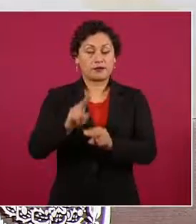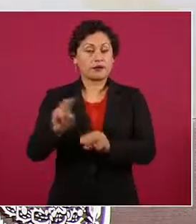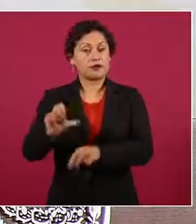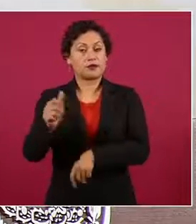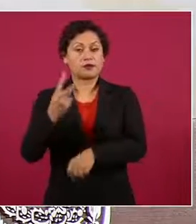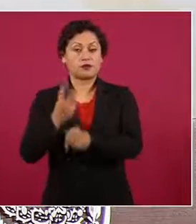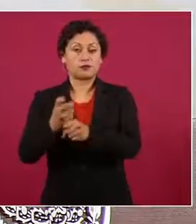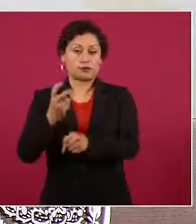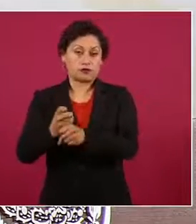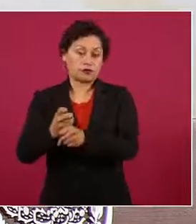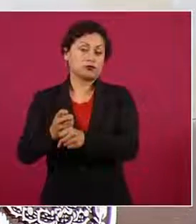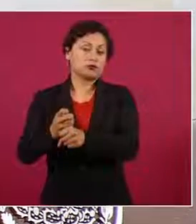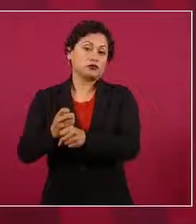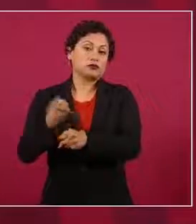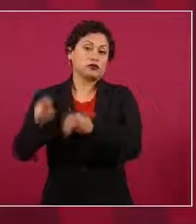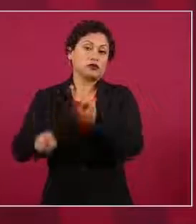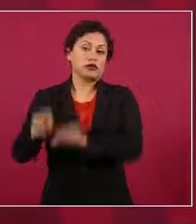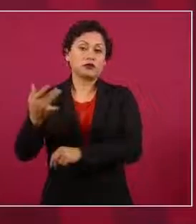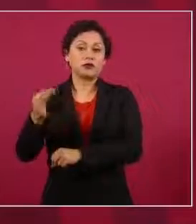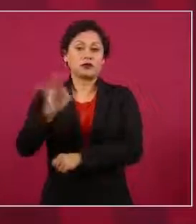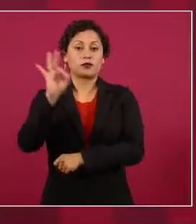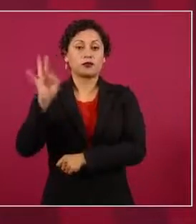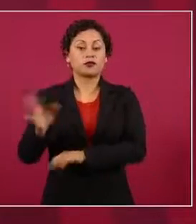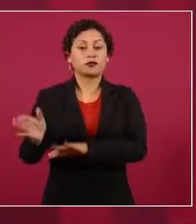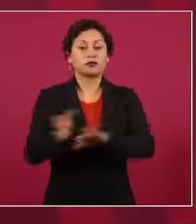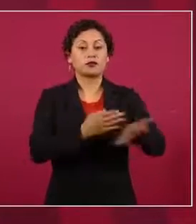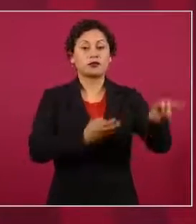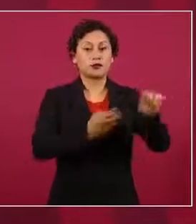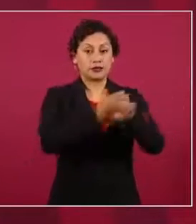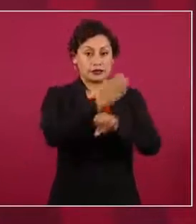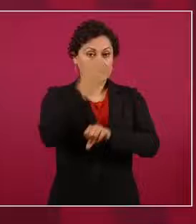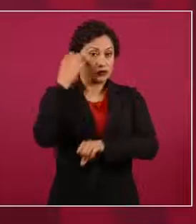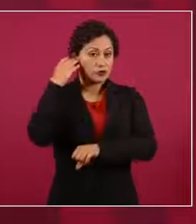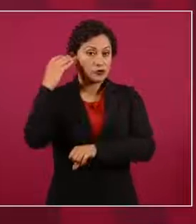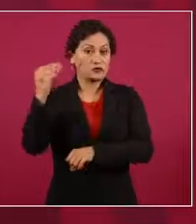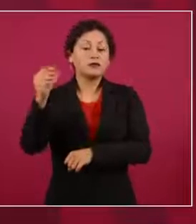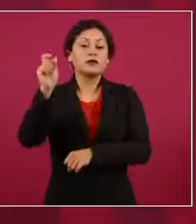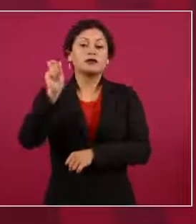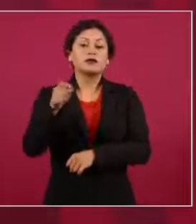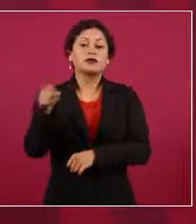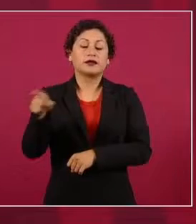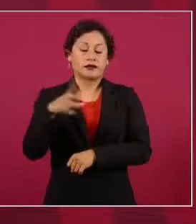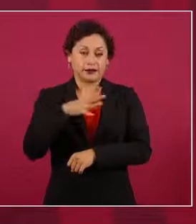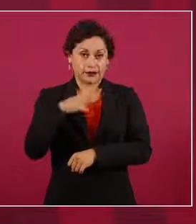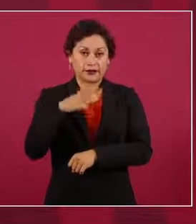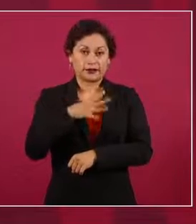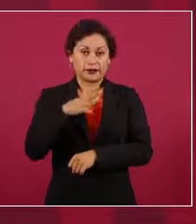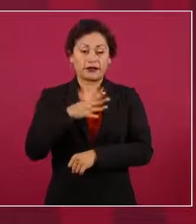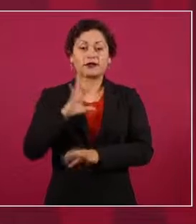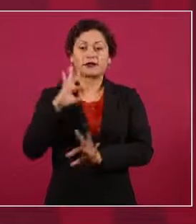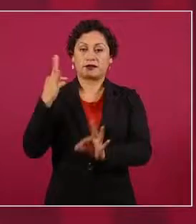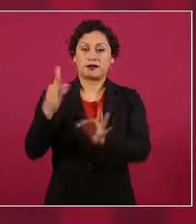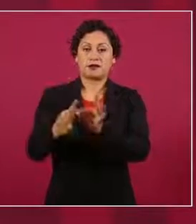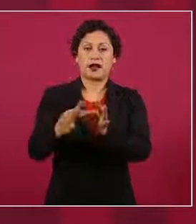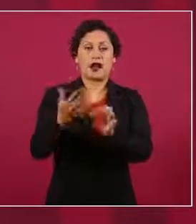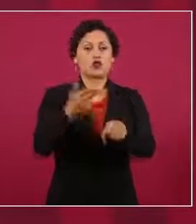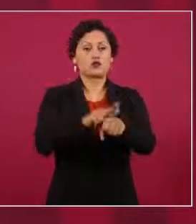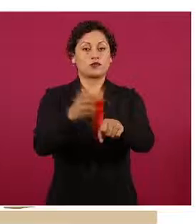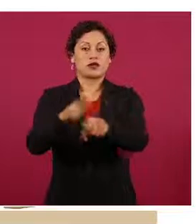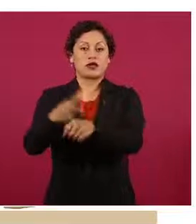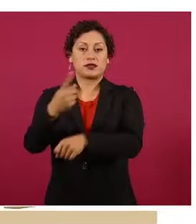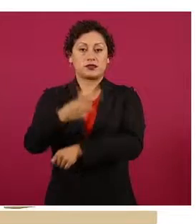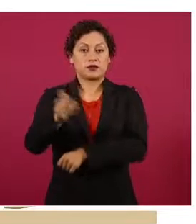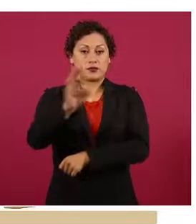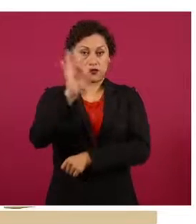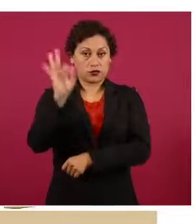50% del segundo nivel. Y finalmente, el estado de Colima, tenemos presencia ya también en el 100% de las unidades. En el caso de